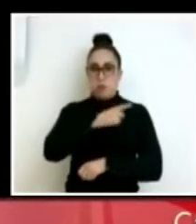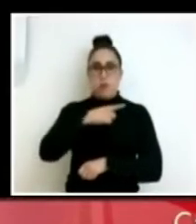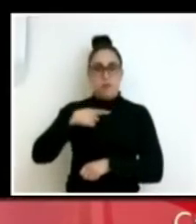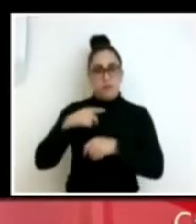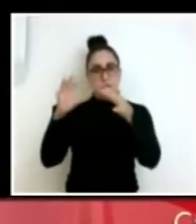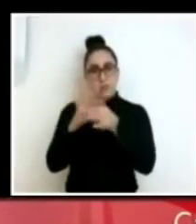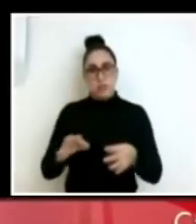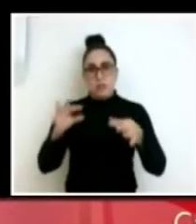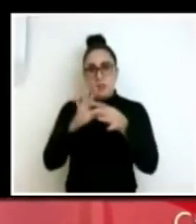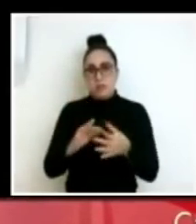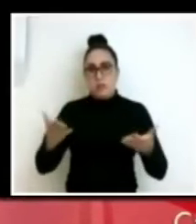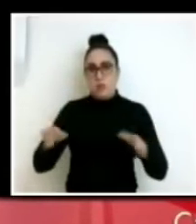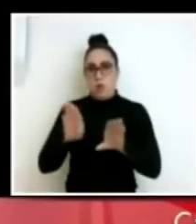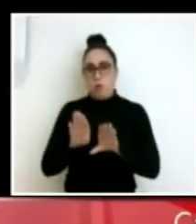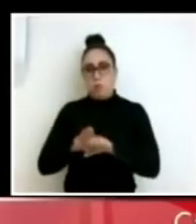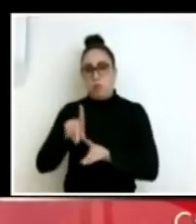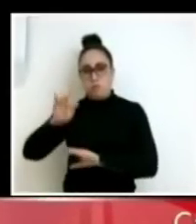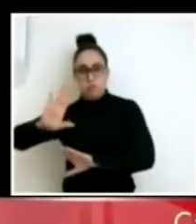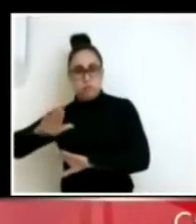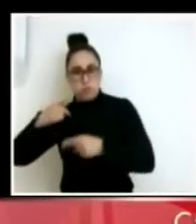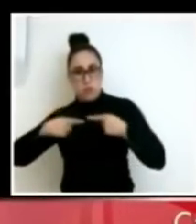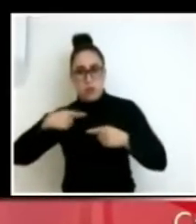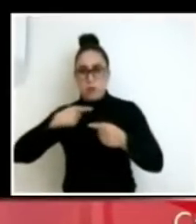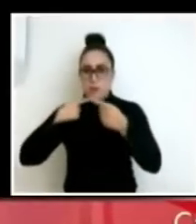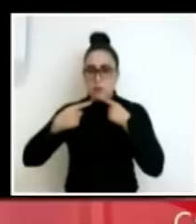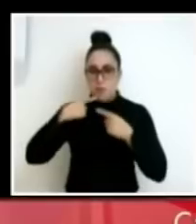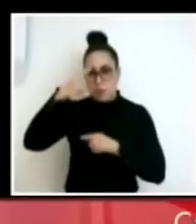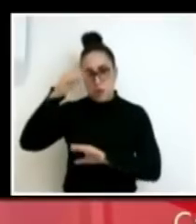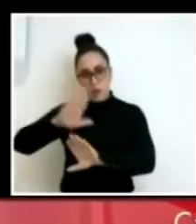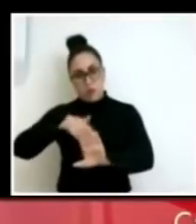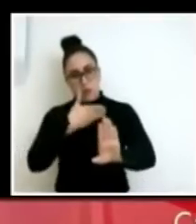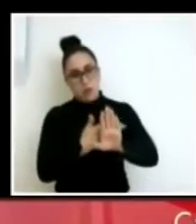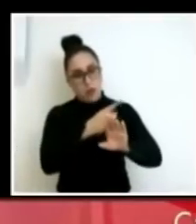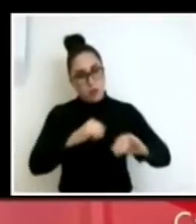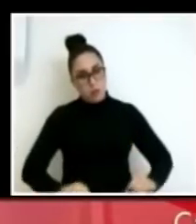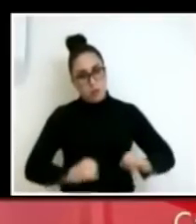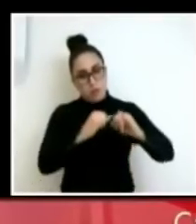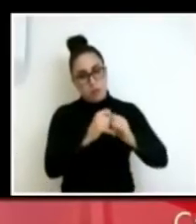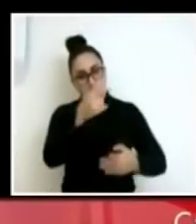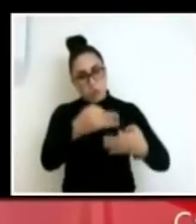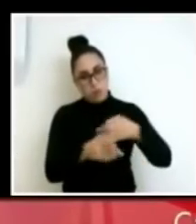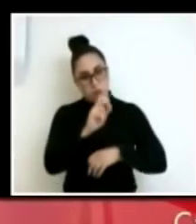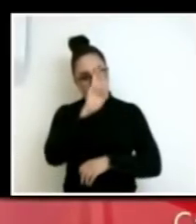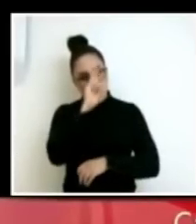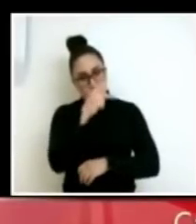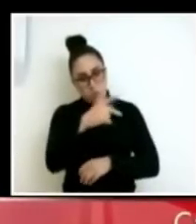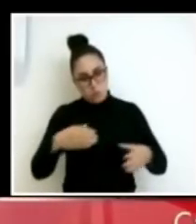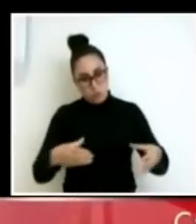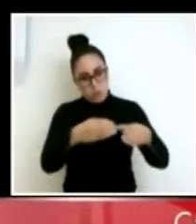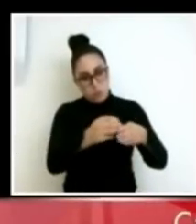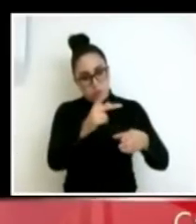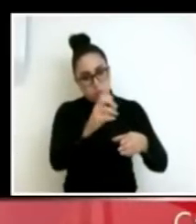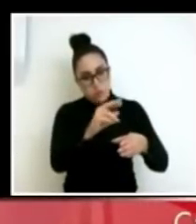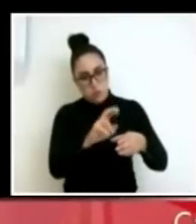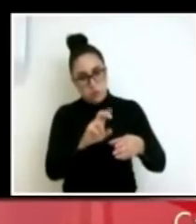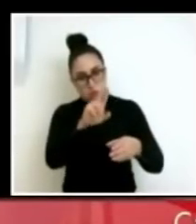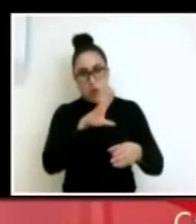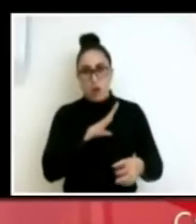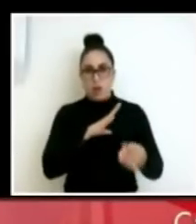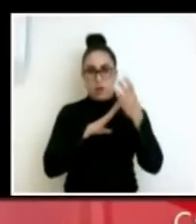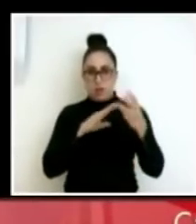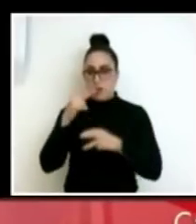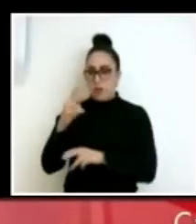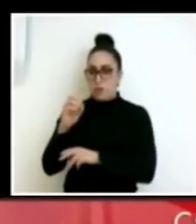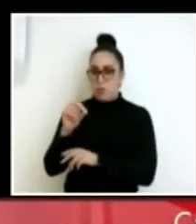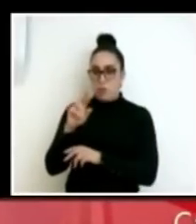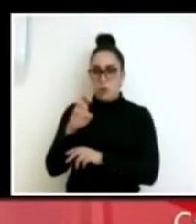los pilares más importantes de nuestro Estado de Derecho, la independencia del Poder Judicial. En un Estado democrático, los tres poderes deben de